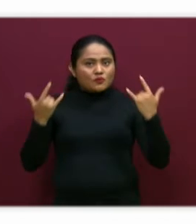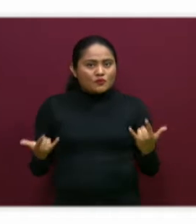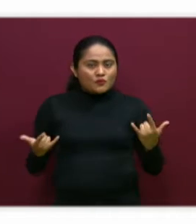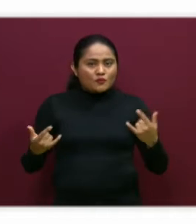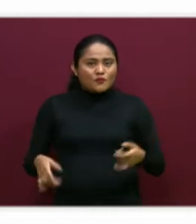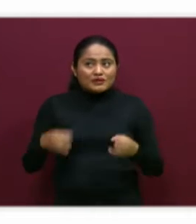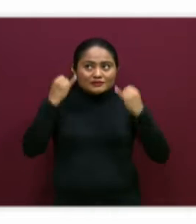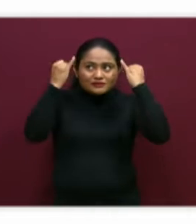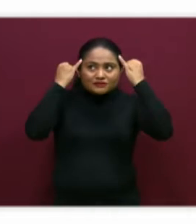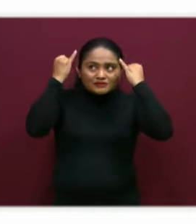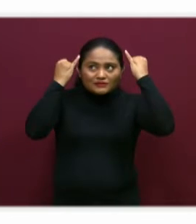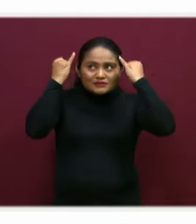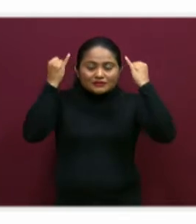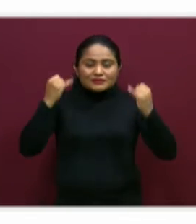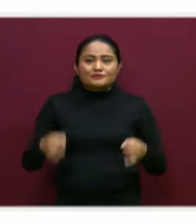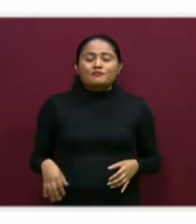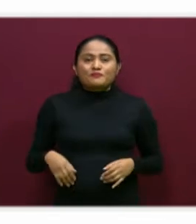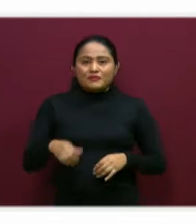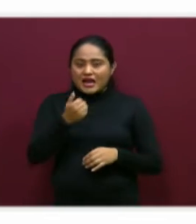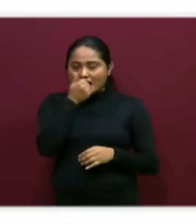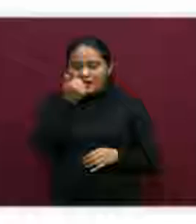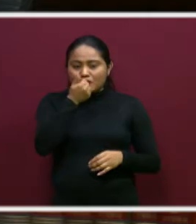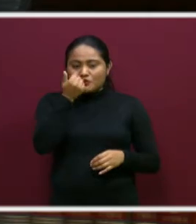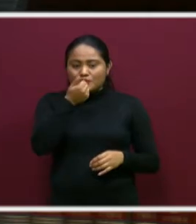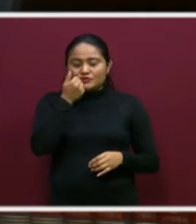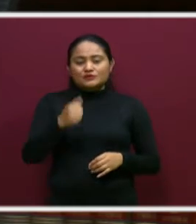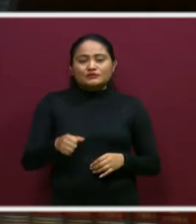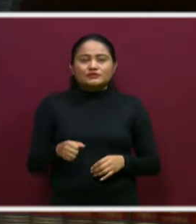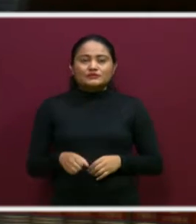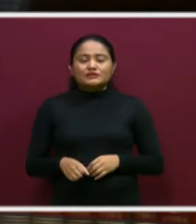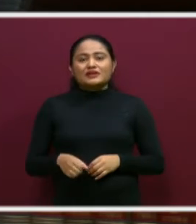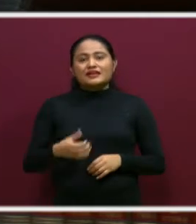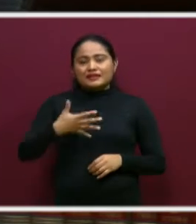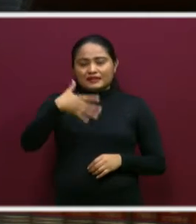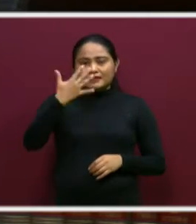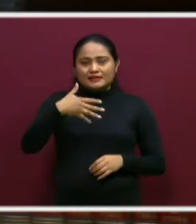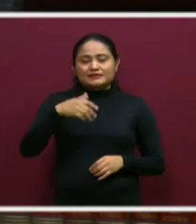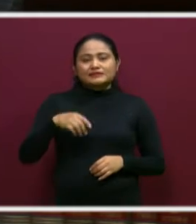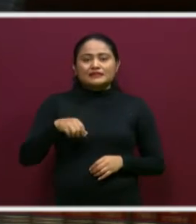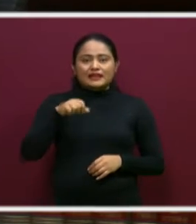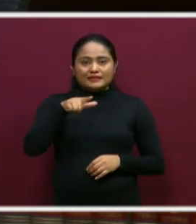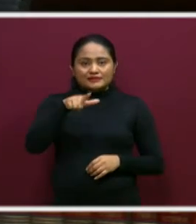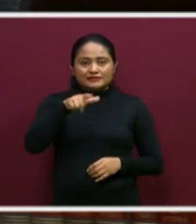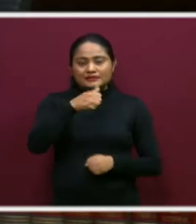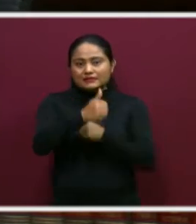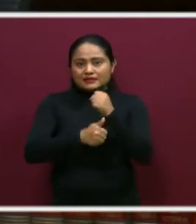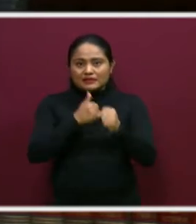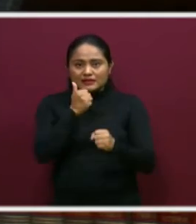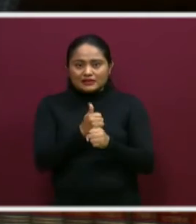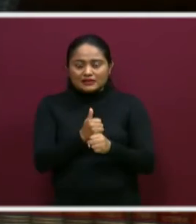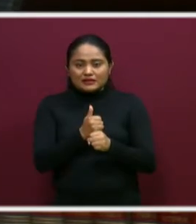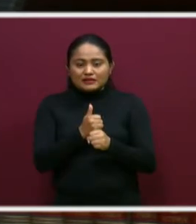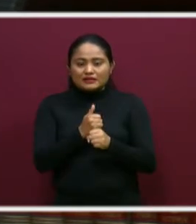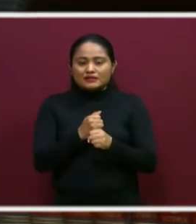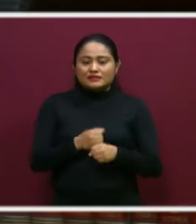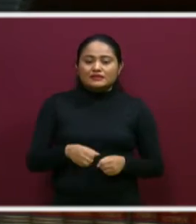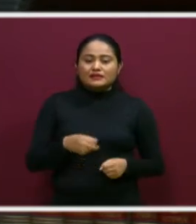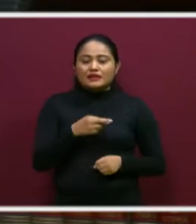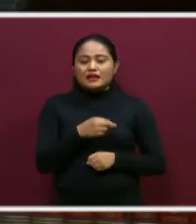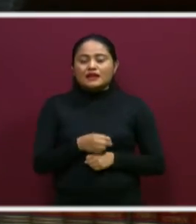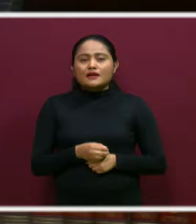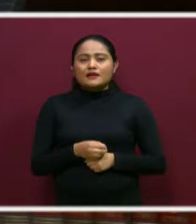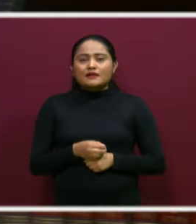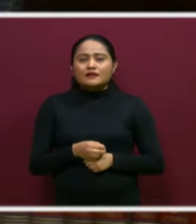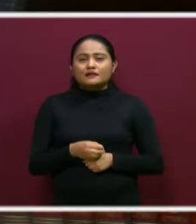15 a 17 años y la instructora es maría olivia guarneros que es una ganadora de la especialidad de literatura el fin de este taller